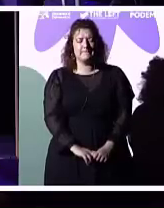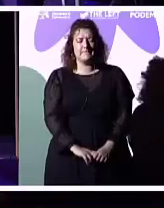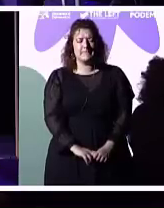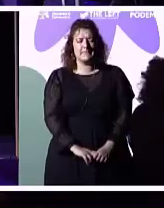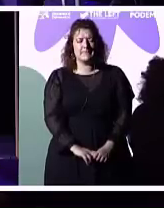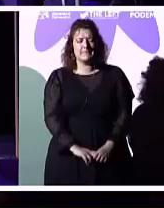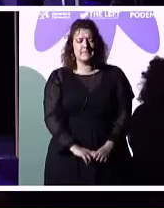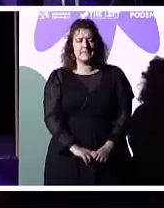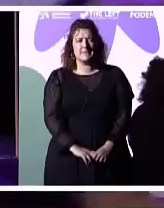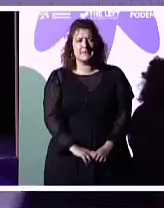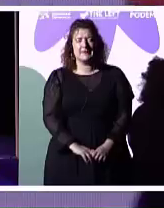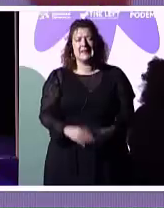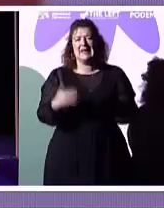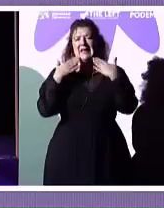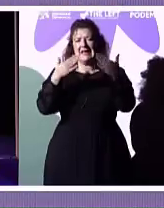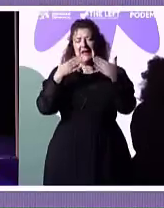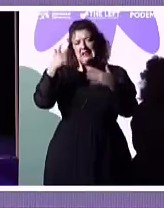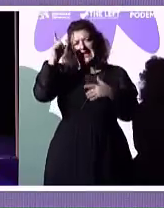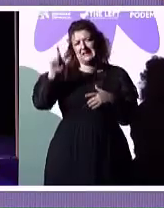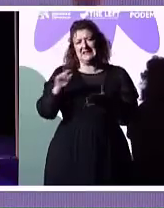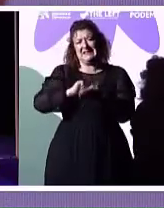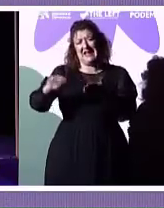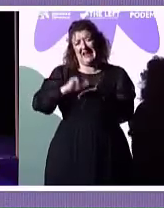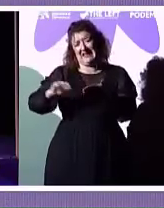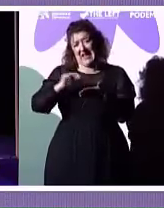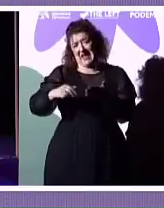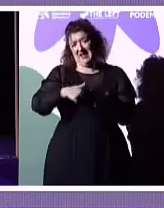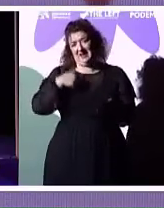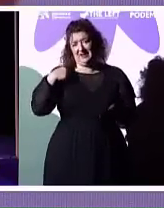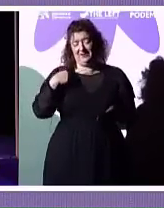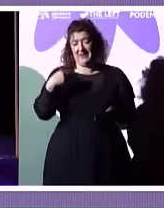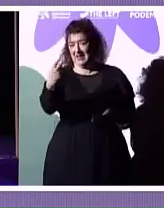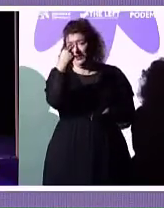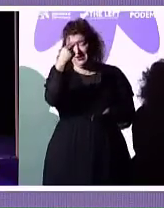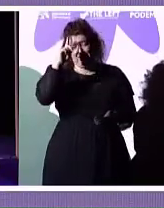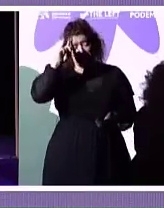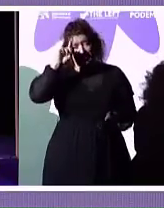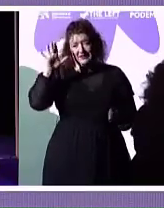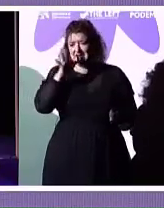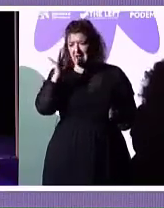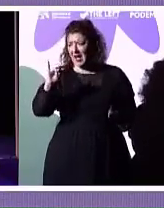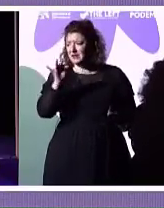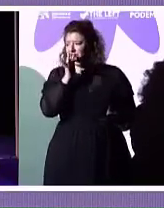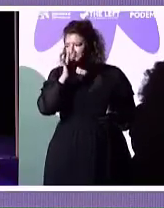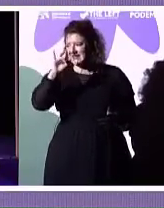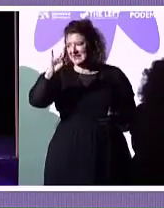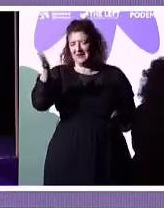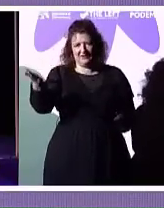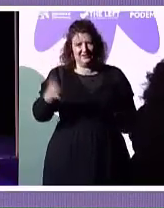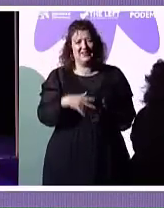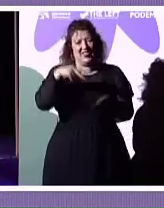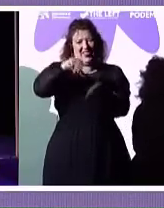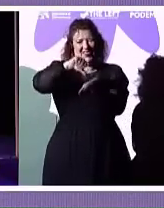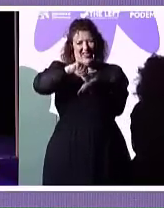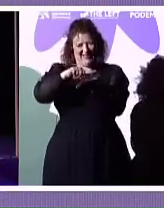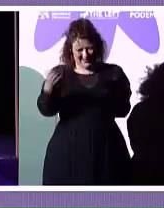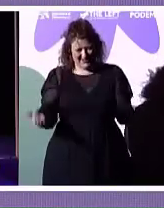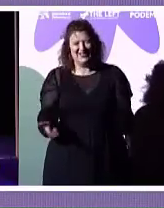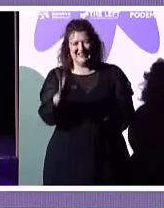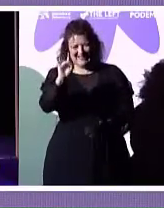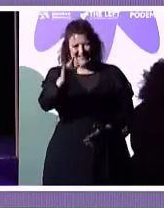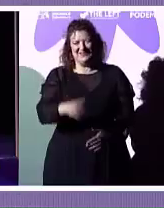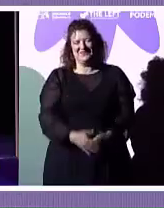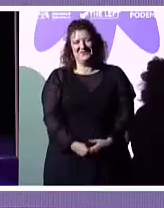y gracias a nuestra secretaria general ayone belarra que no sé si todavía sigue por aquí Ah claro en el centro